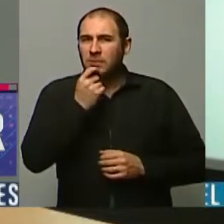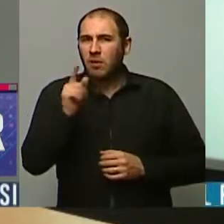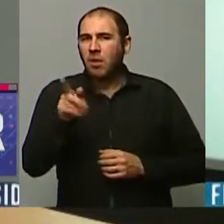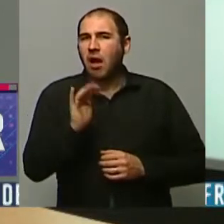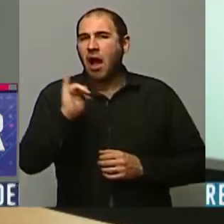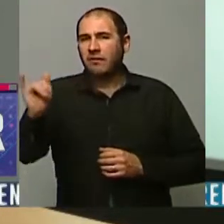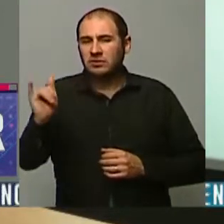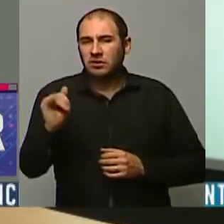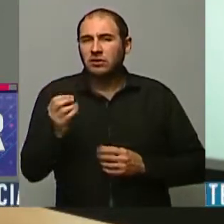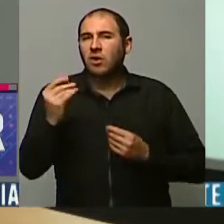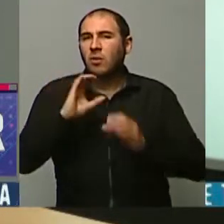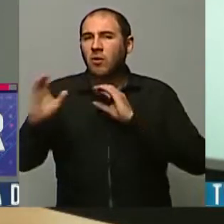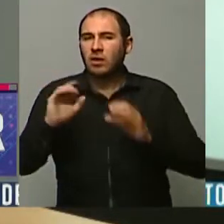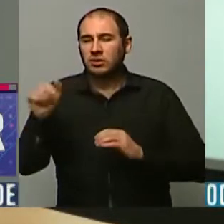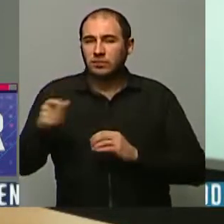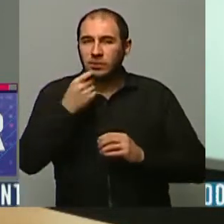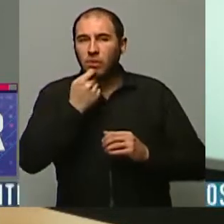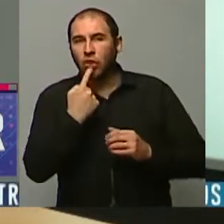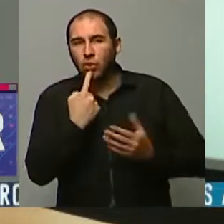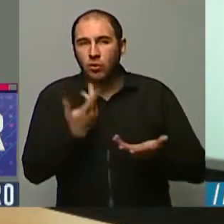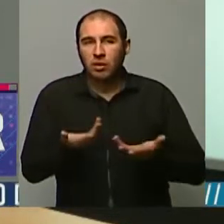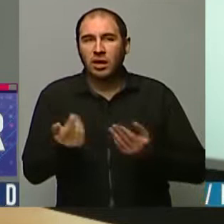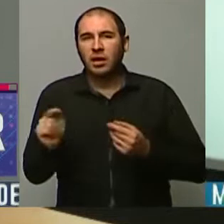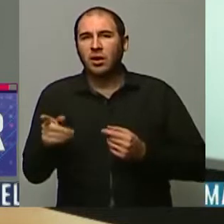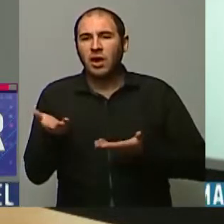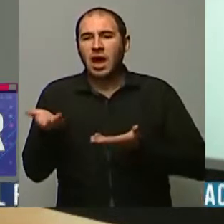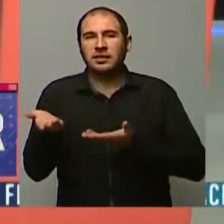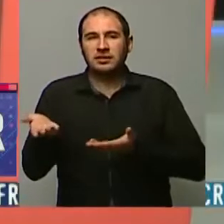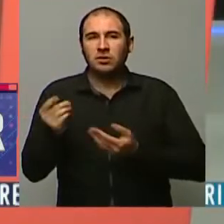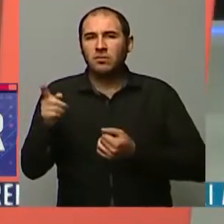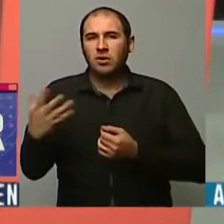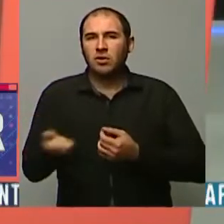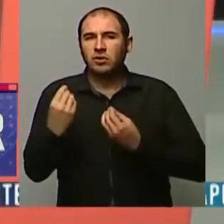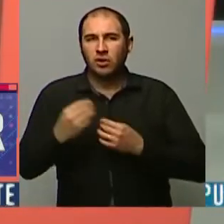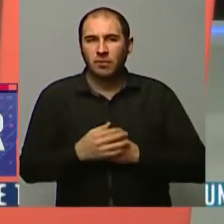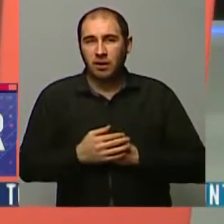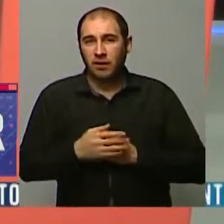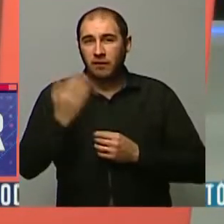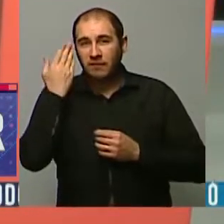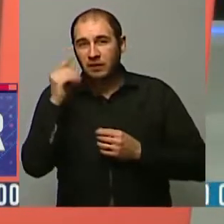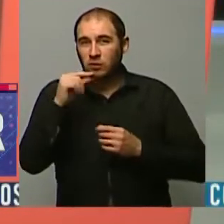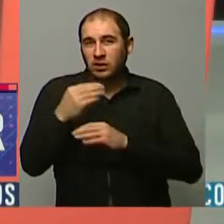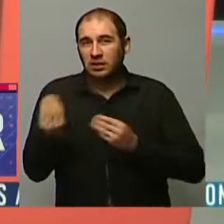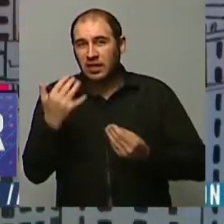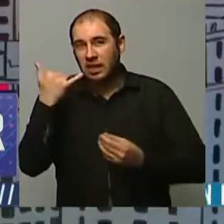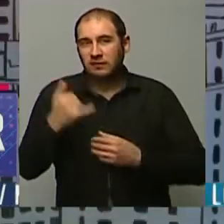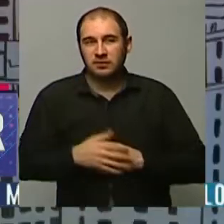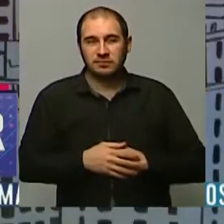comunicarse con usted, ¿cómo puede hacer? Digo, si tiene alguna inquietud, quiere recibir su asesoramiento, ¿cómo la encontramos? ¿A través de alguna red social, un